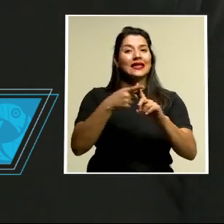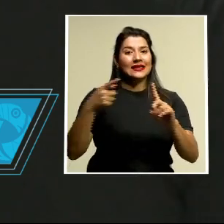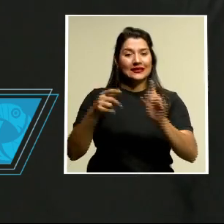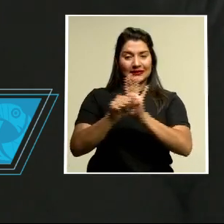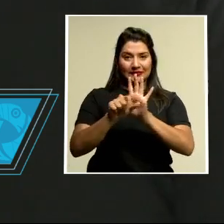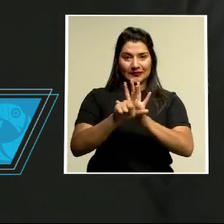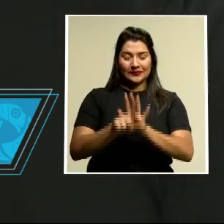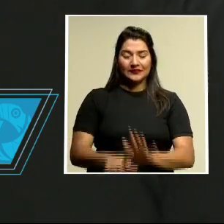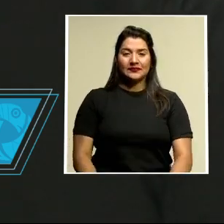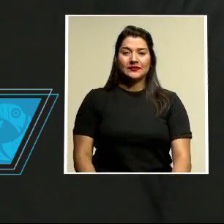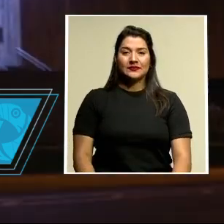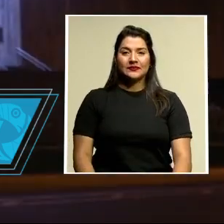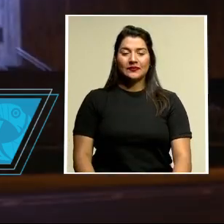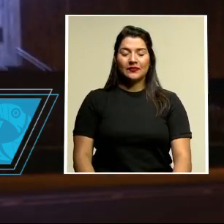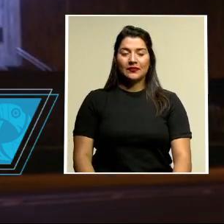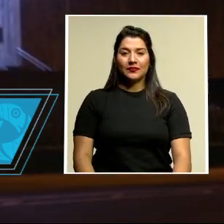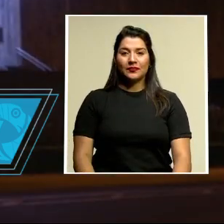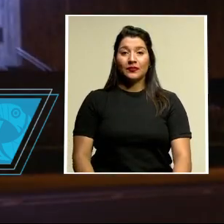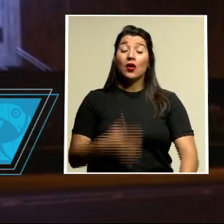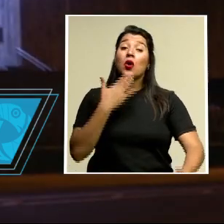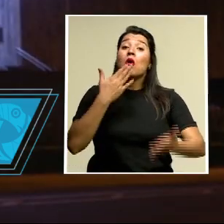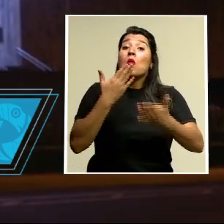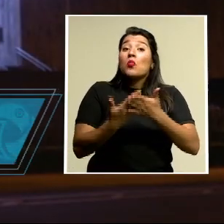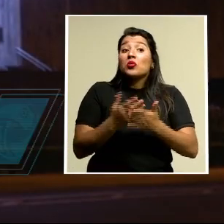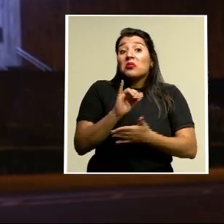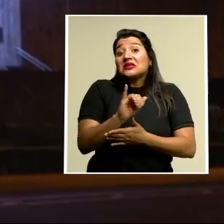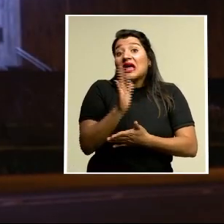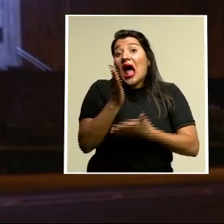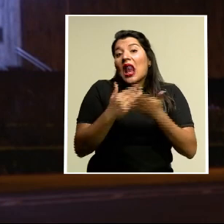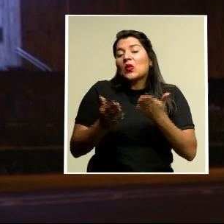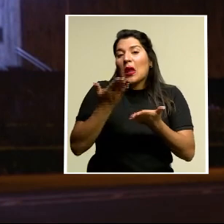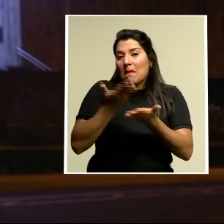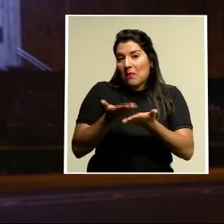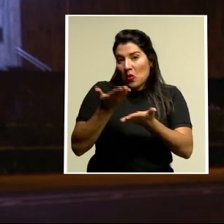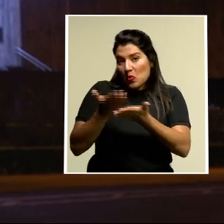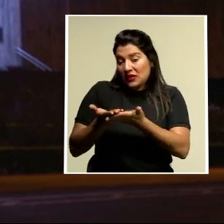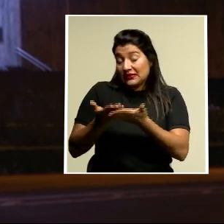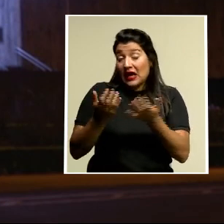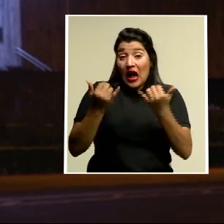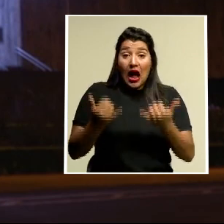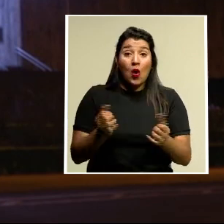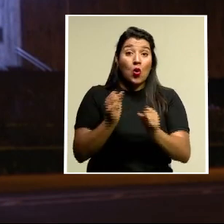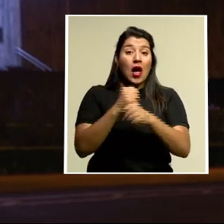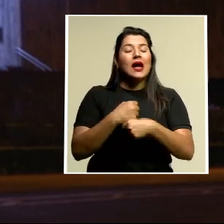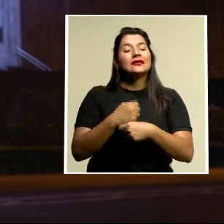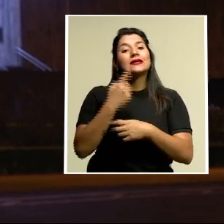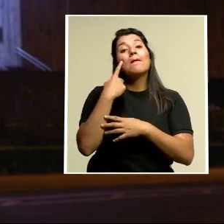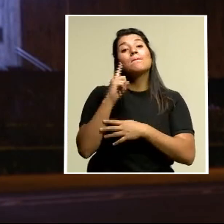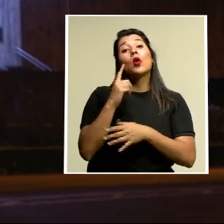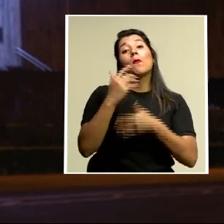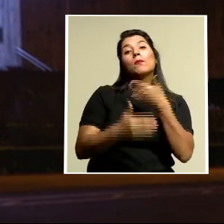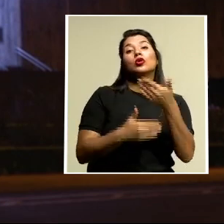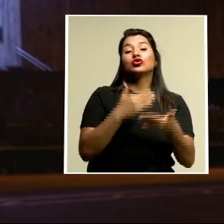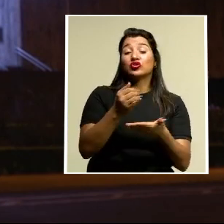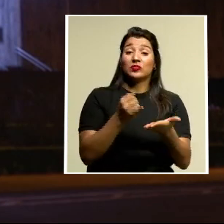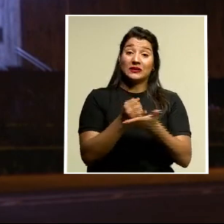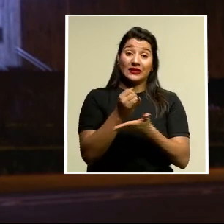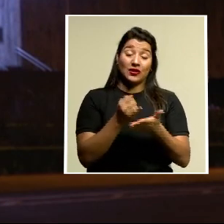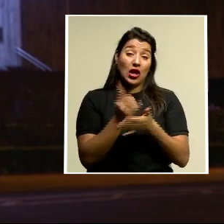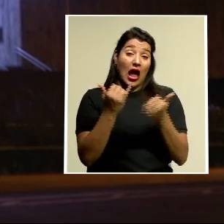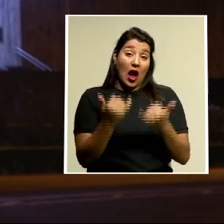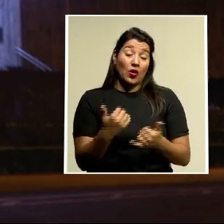para establecer un plazo máximo para que termine la investigación, que tiene que estar relacionado con la pena máxima del delito, establecer un plazo máximo de la